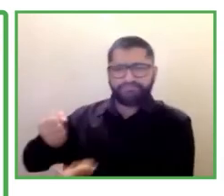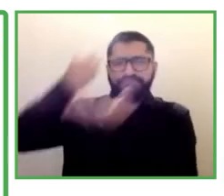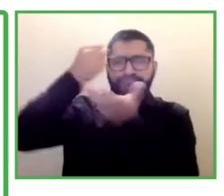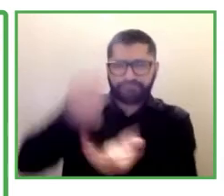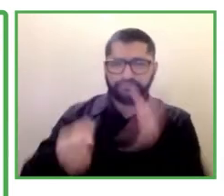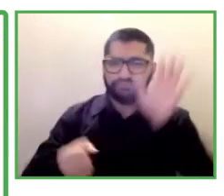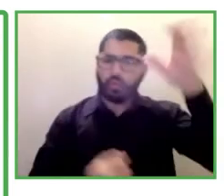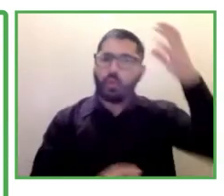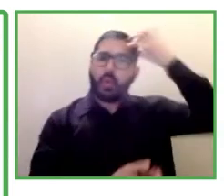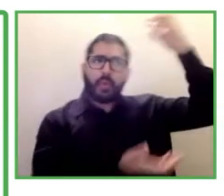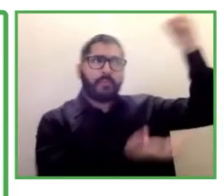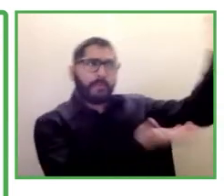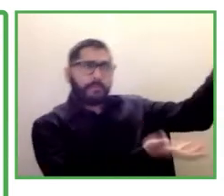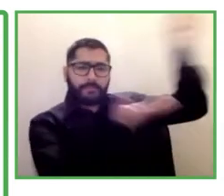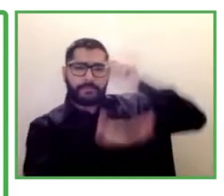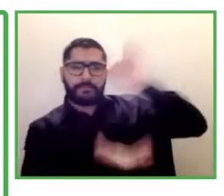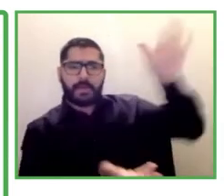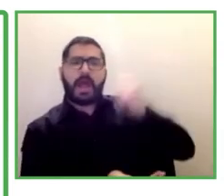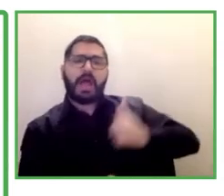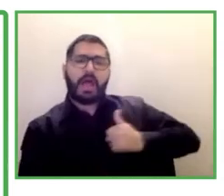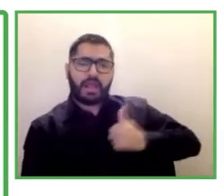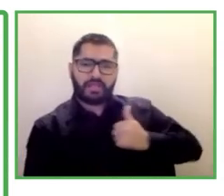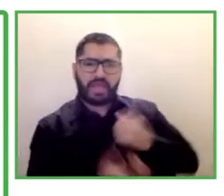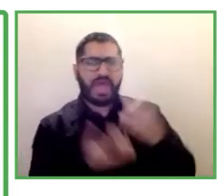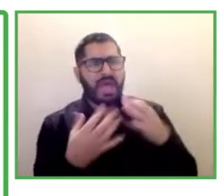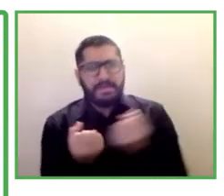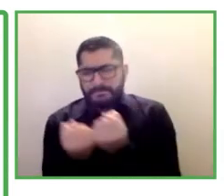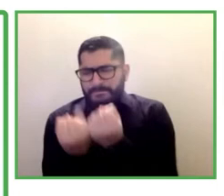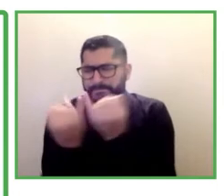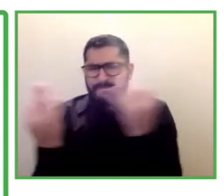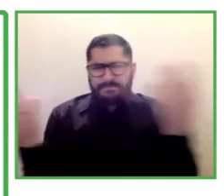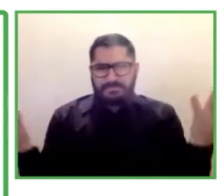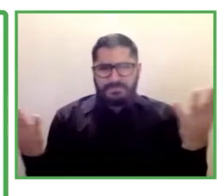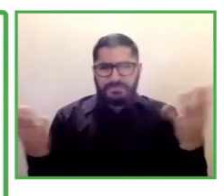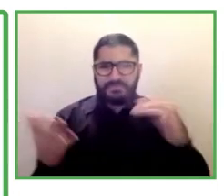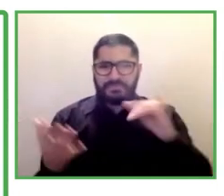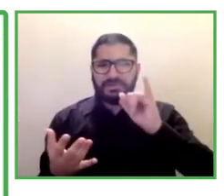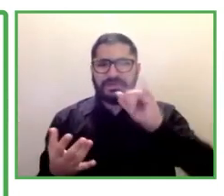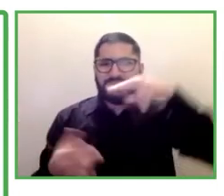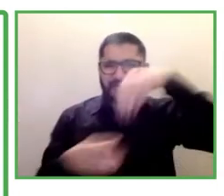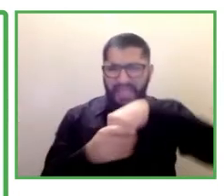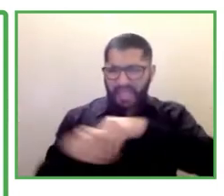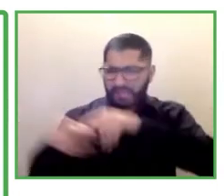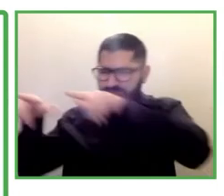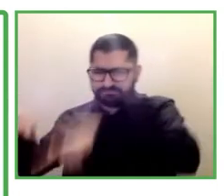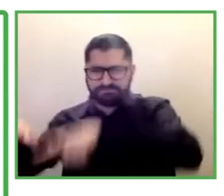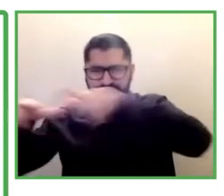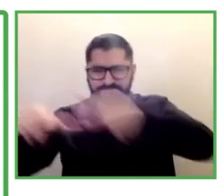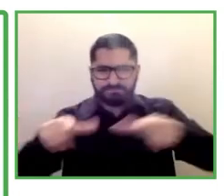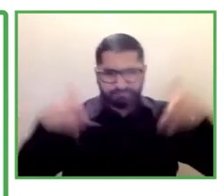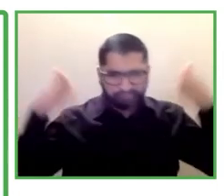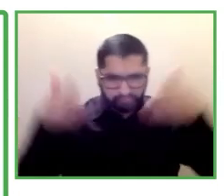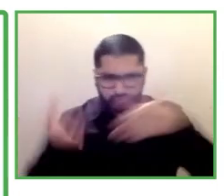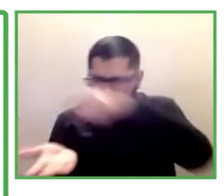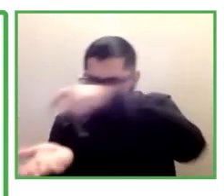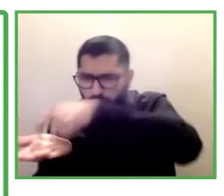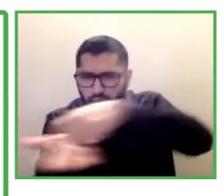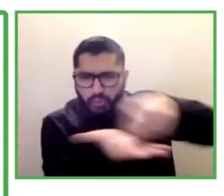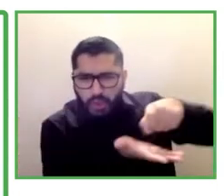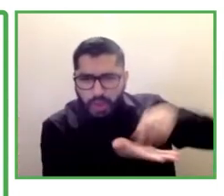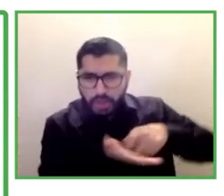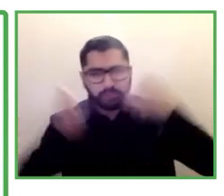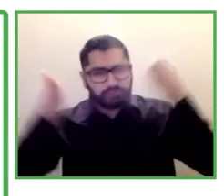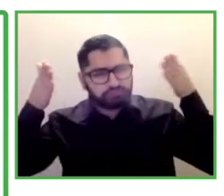financiadas a través del programa específico de Ontario. Y aquí nosotros hablamos de las